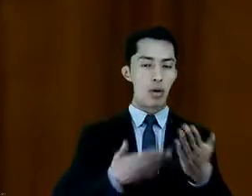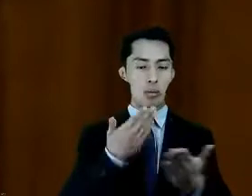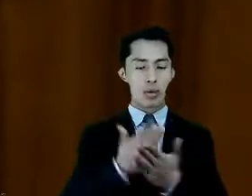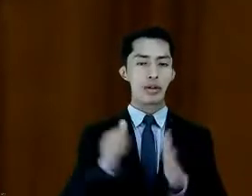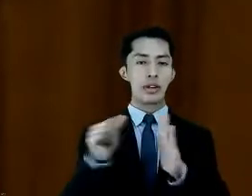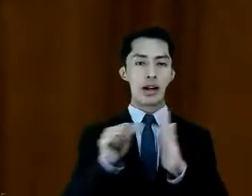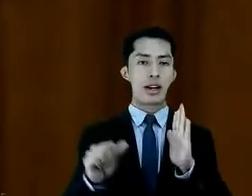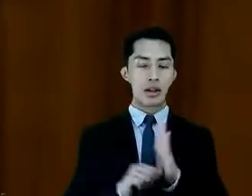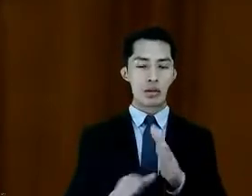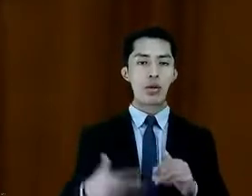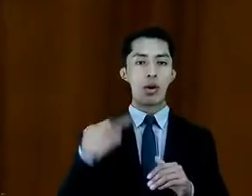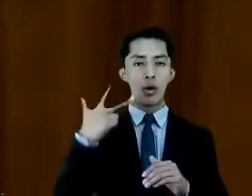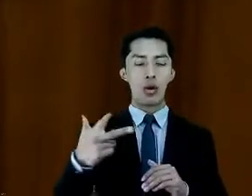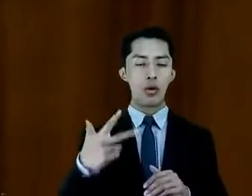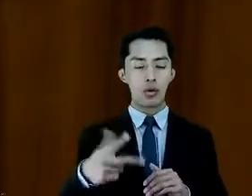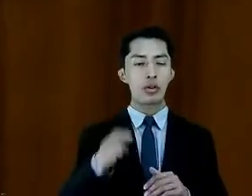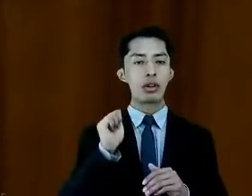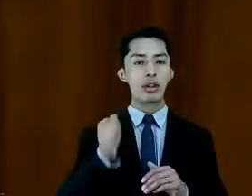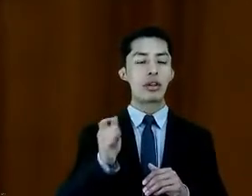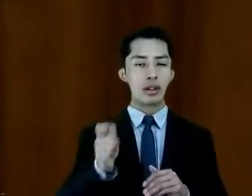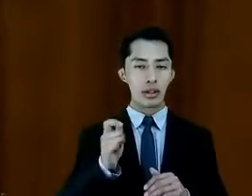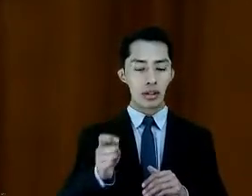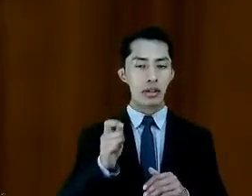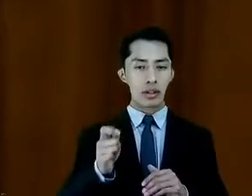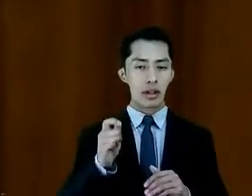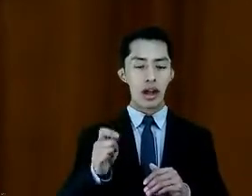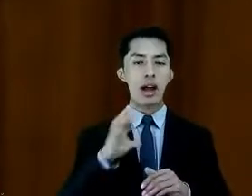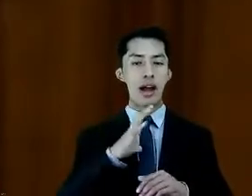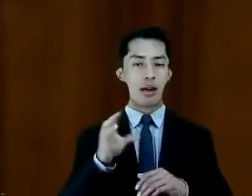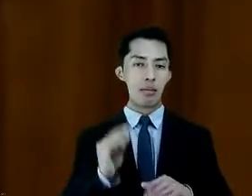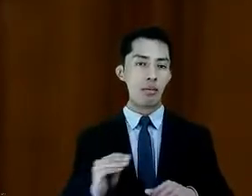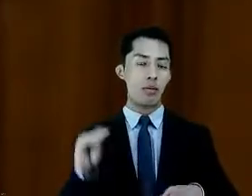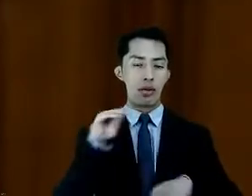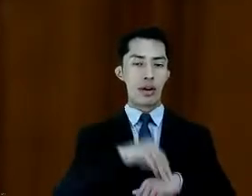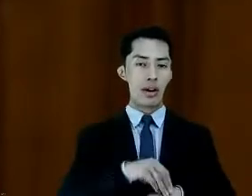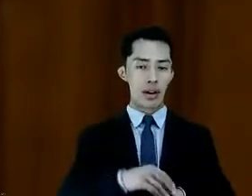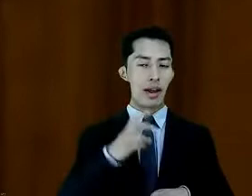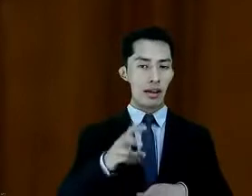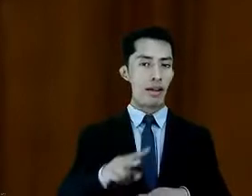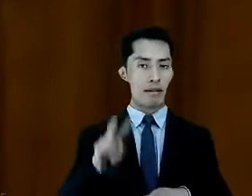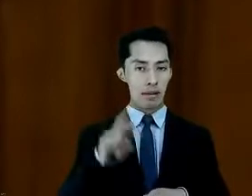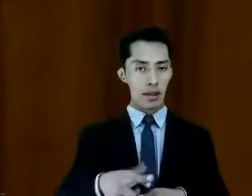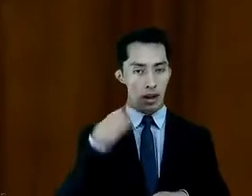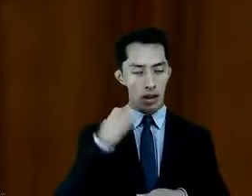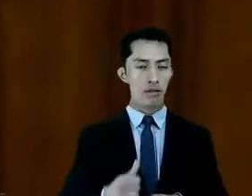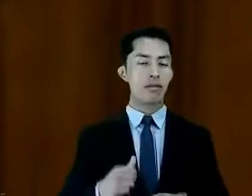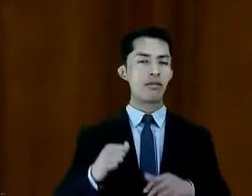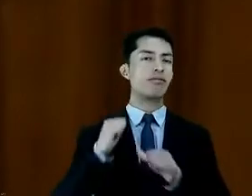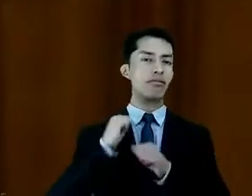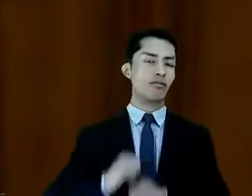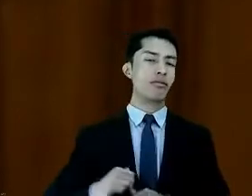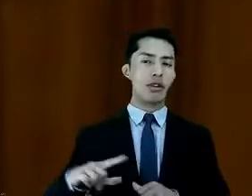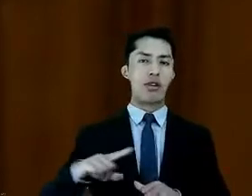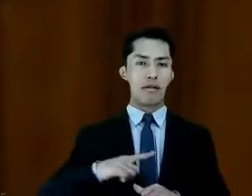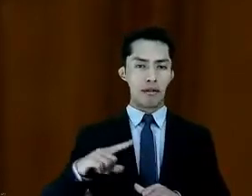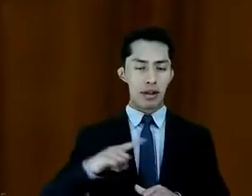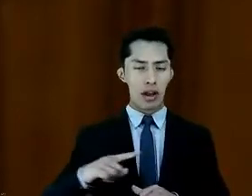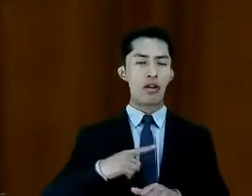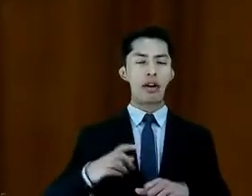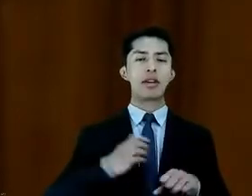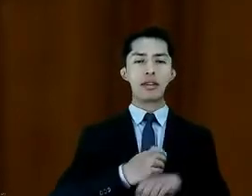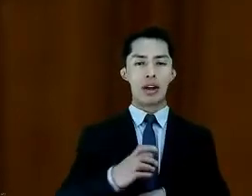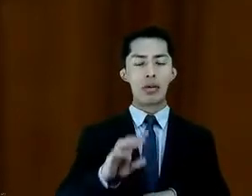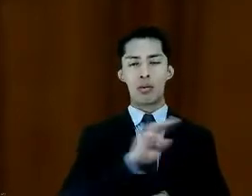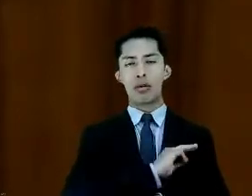artículo 8, donde hacemos una adición y justamente donde las autoridades públicas, estatales